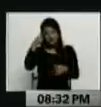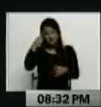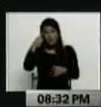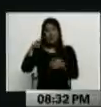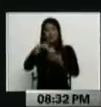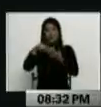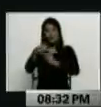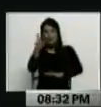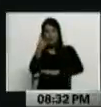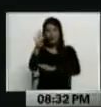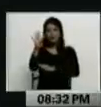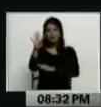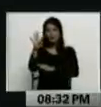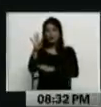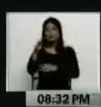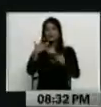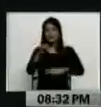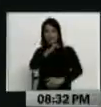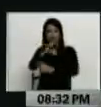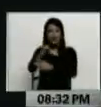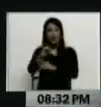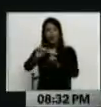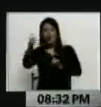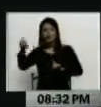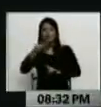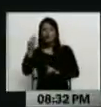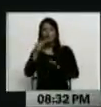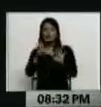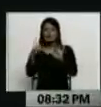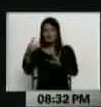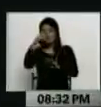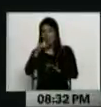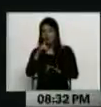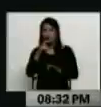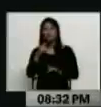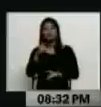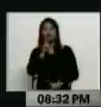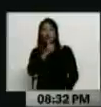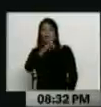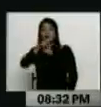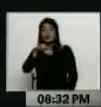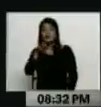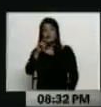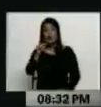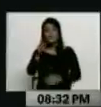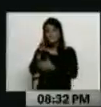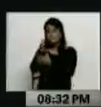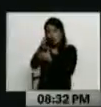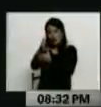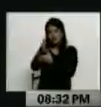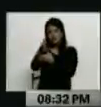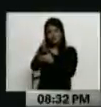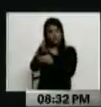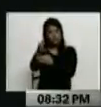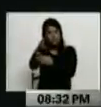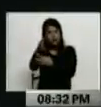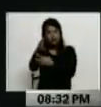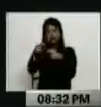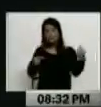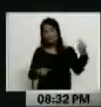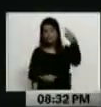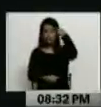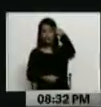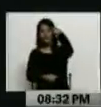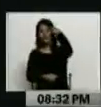de la cuarta República es asesinada la joven de 16 años Jessica Díaz con un tiro en la cabeza que le propinó la policía del estado